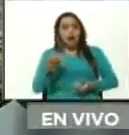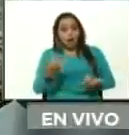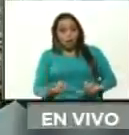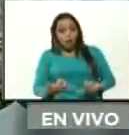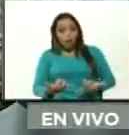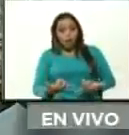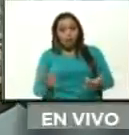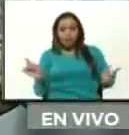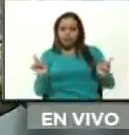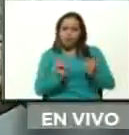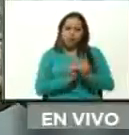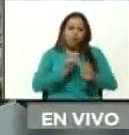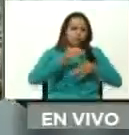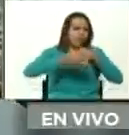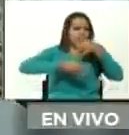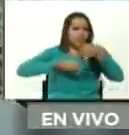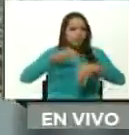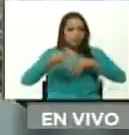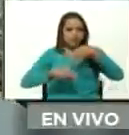brevemente